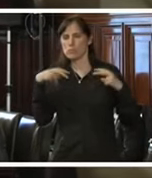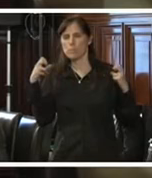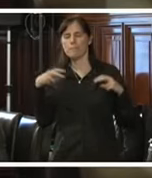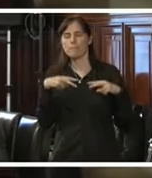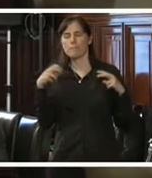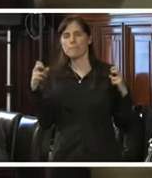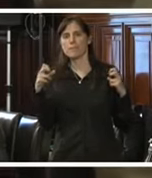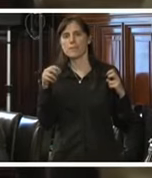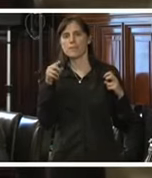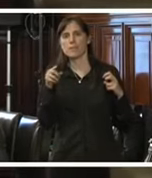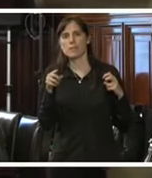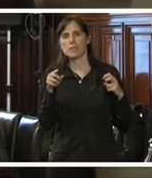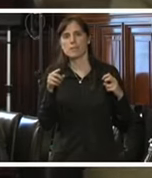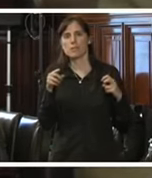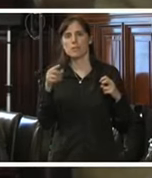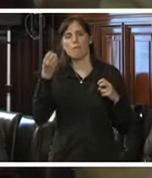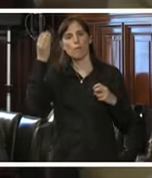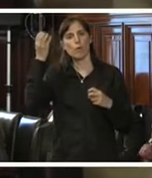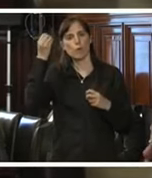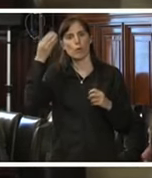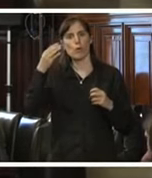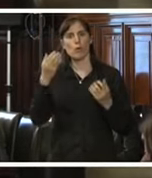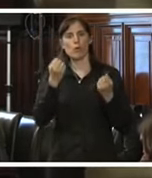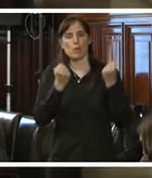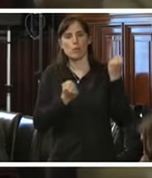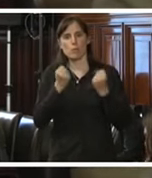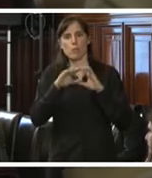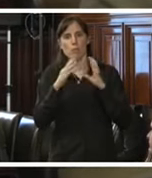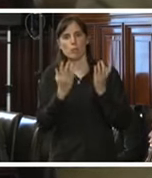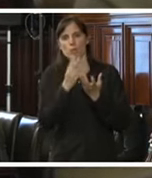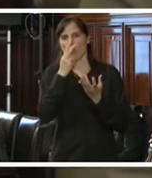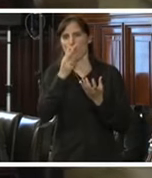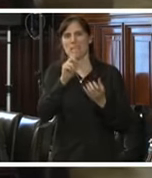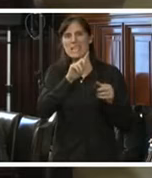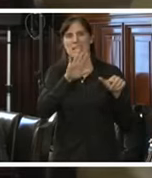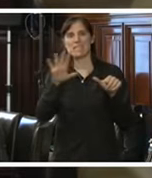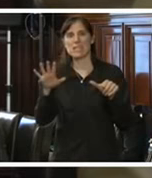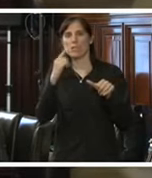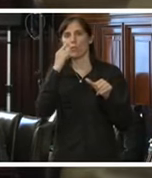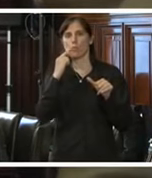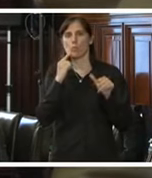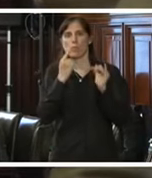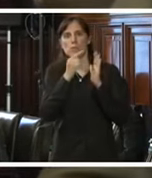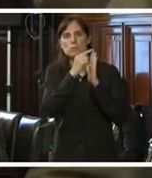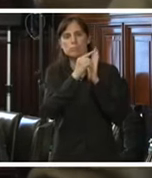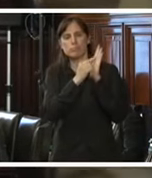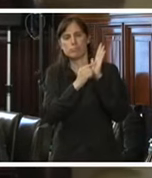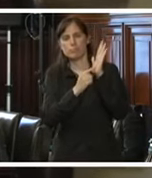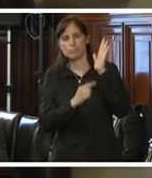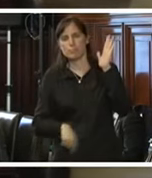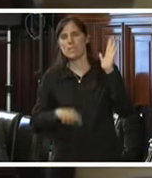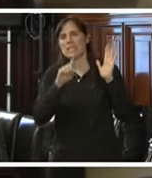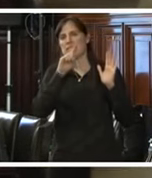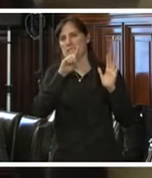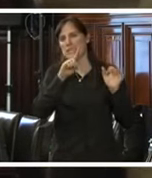el Foro Económico Mundial en su informe del 2016, ubica al Paraguay en el número 132 sobre un ranking de